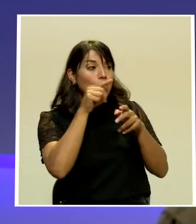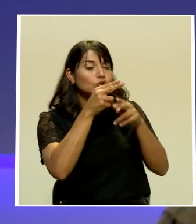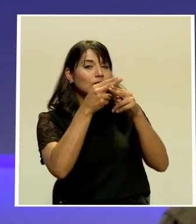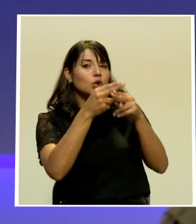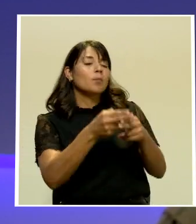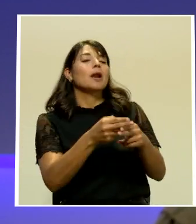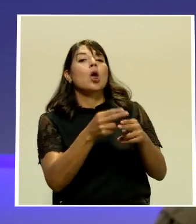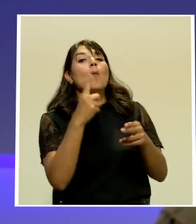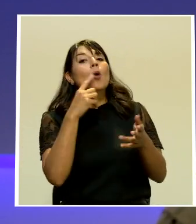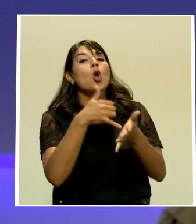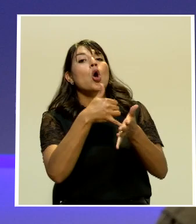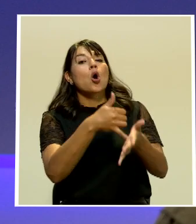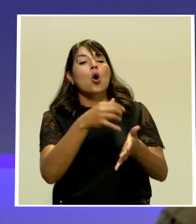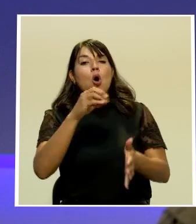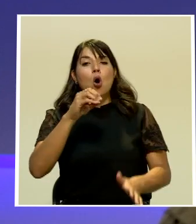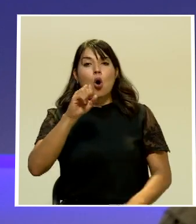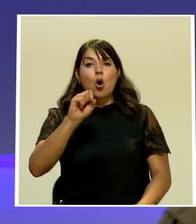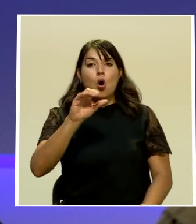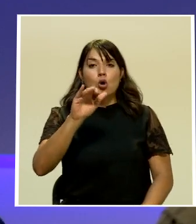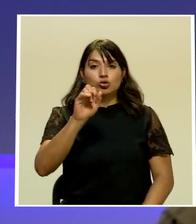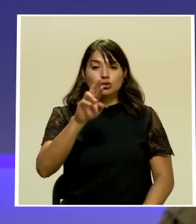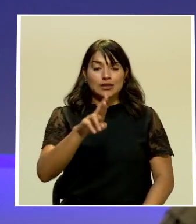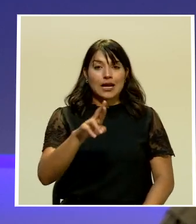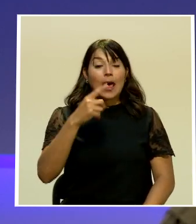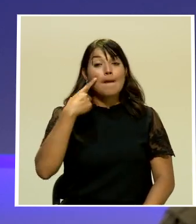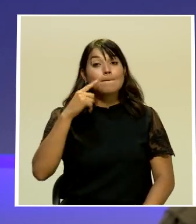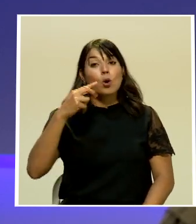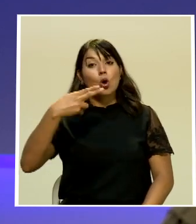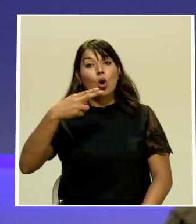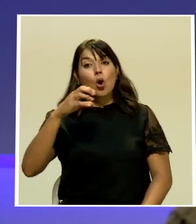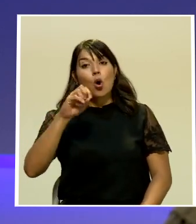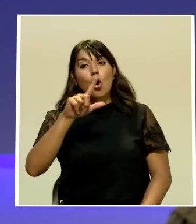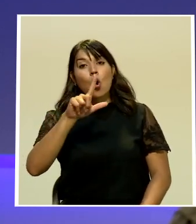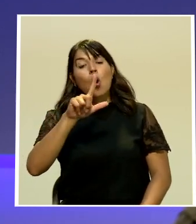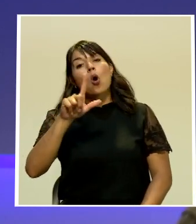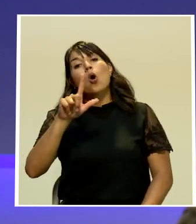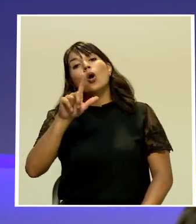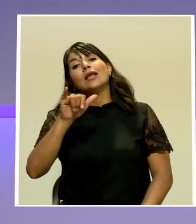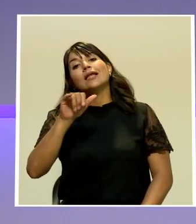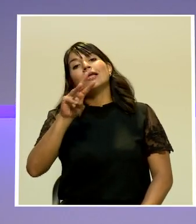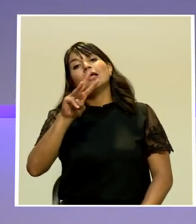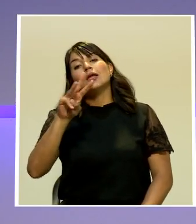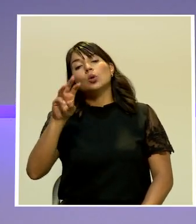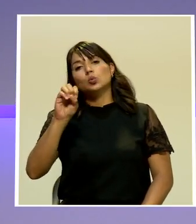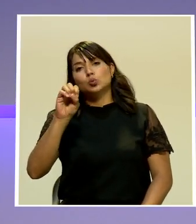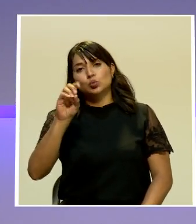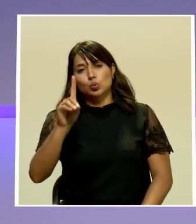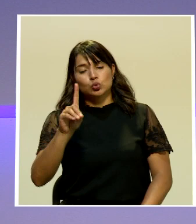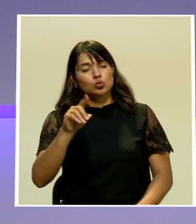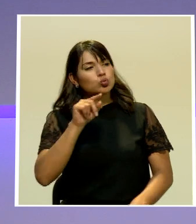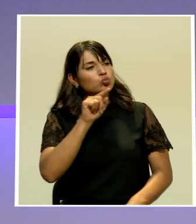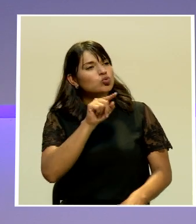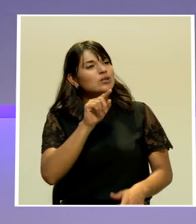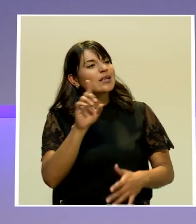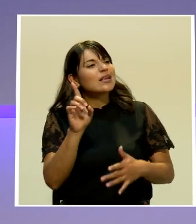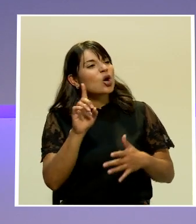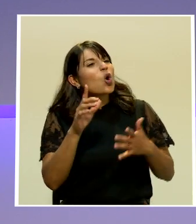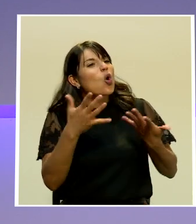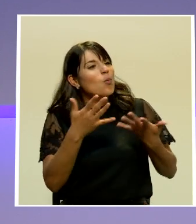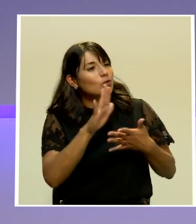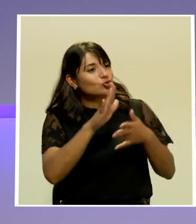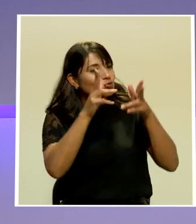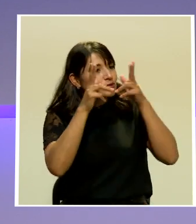de la Academia de Hollywood. ¿Desde dónde mira Gabriel Serra? Yo creo que efectivamente,